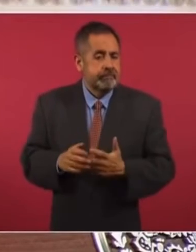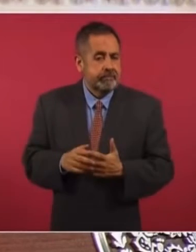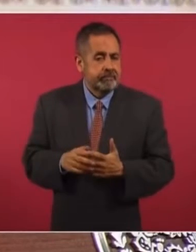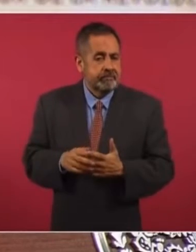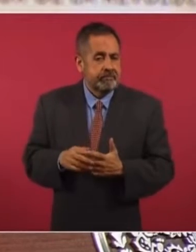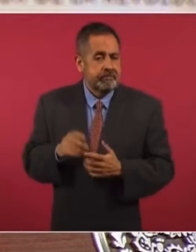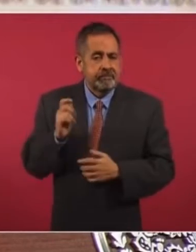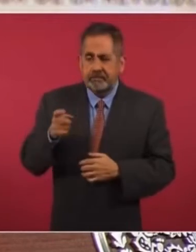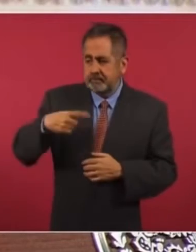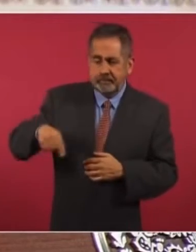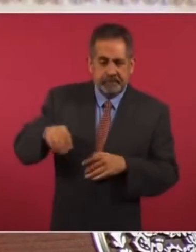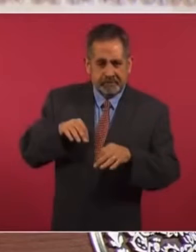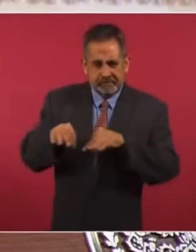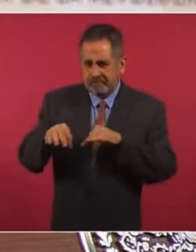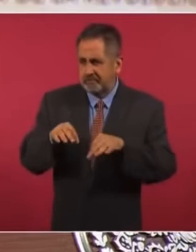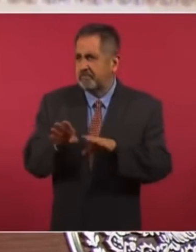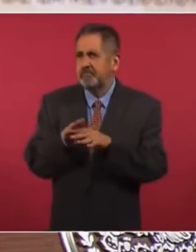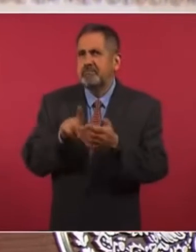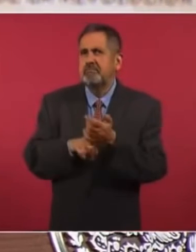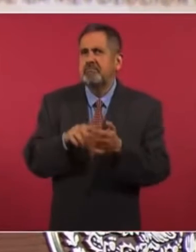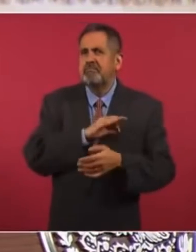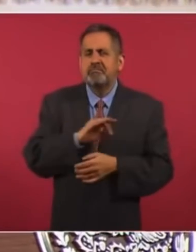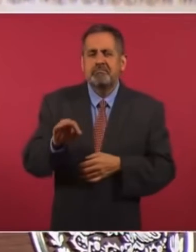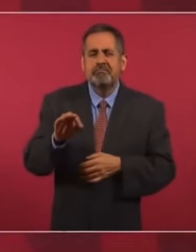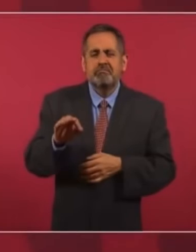estamos alrededor de